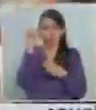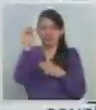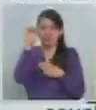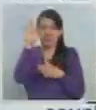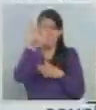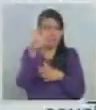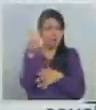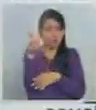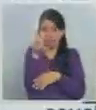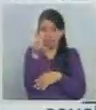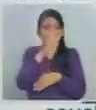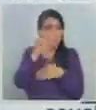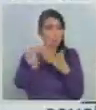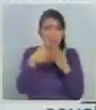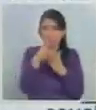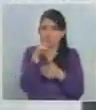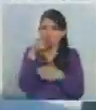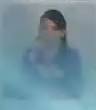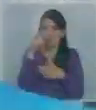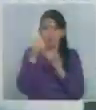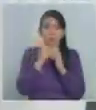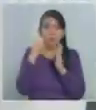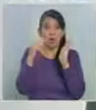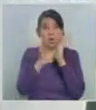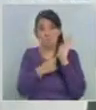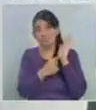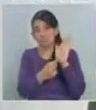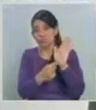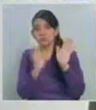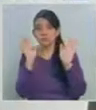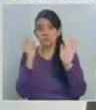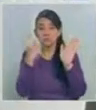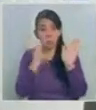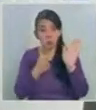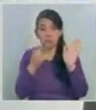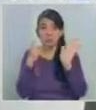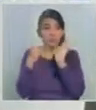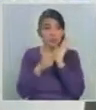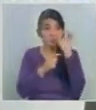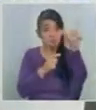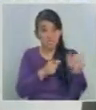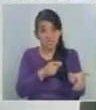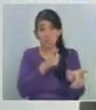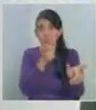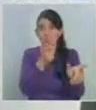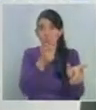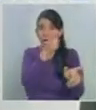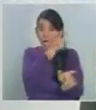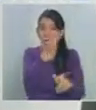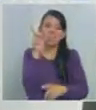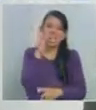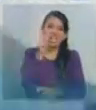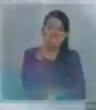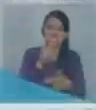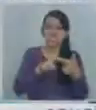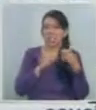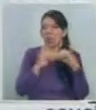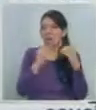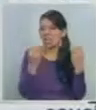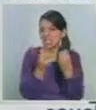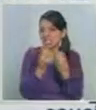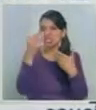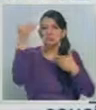violentos, para poder evidenciar judicialmente en el caso de que estas personas, mal llamadas dirigentes o